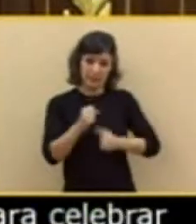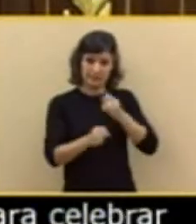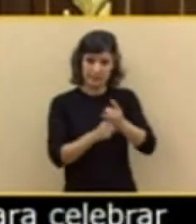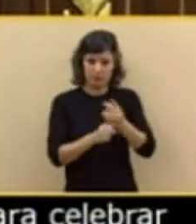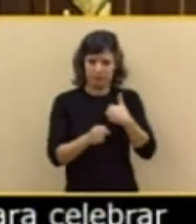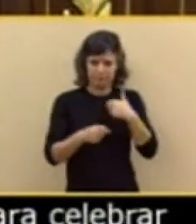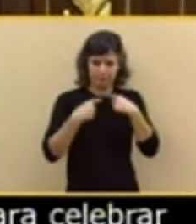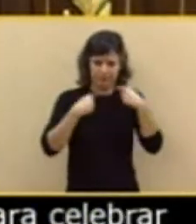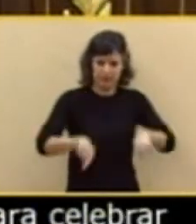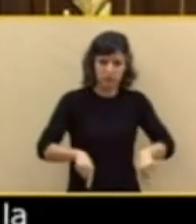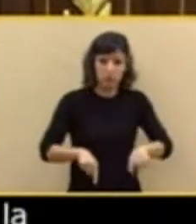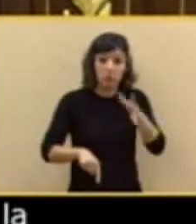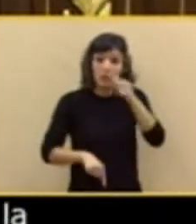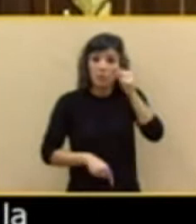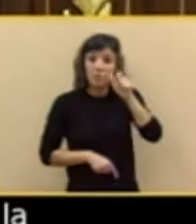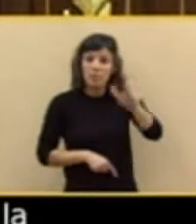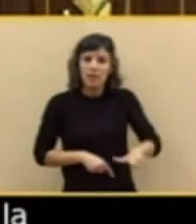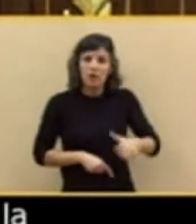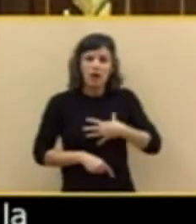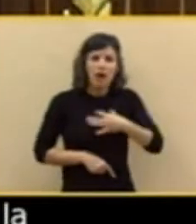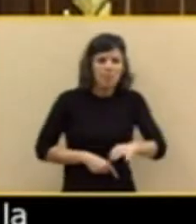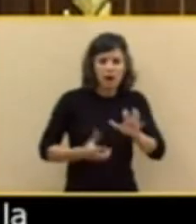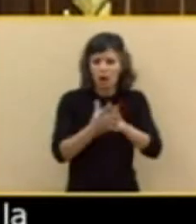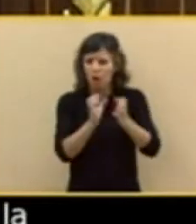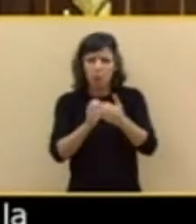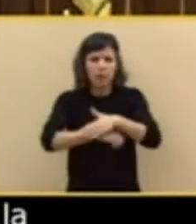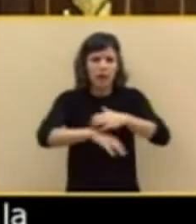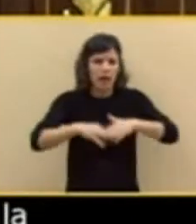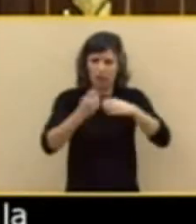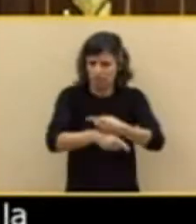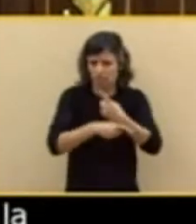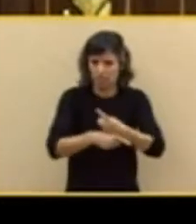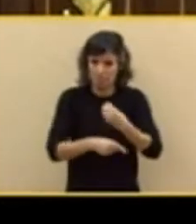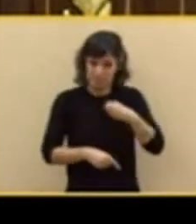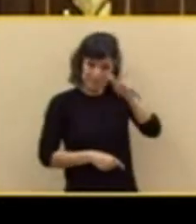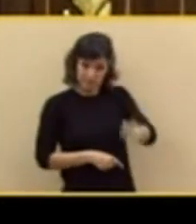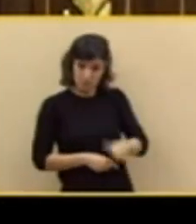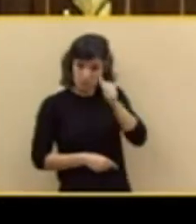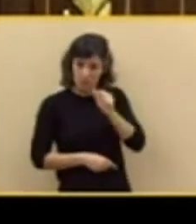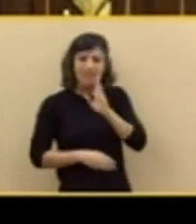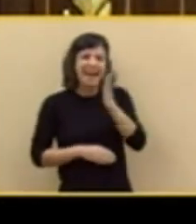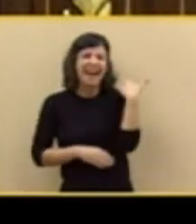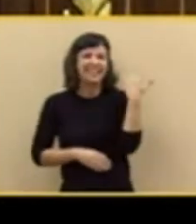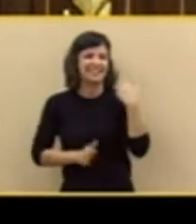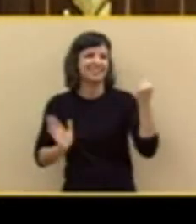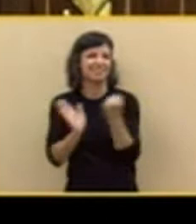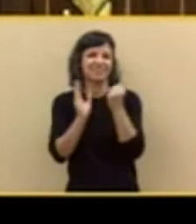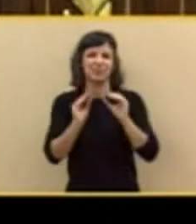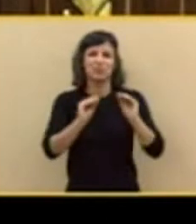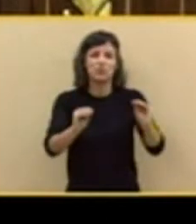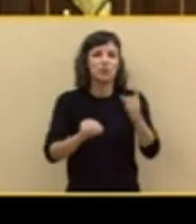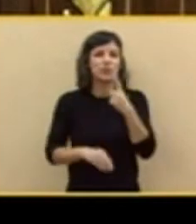conspiración rusa, la conspiración... no sé. Sí, yo creo que además de estar carente de mensajes,